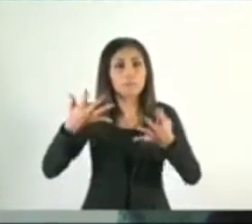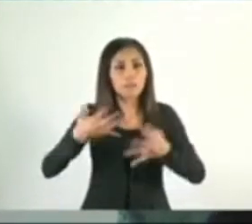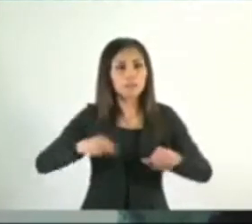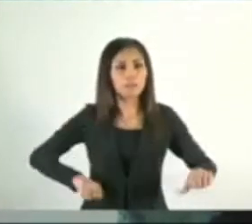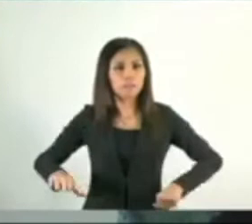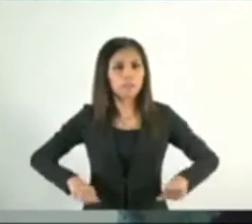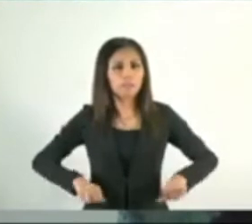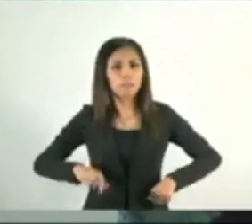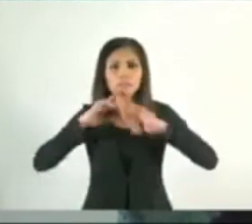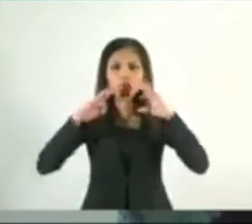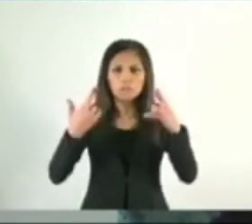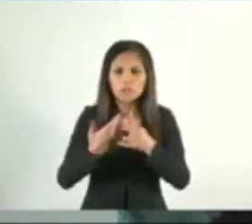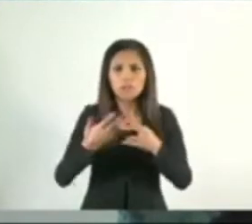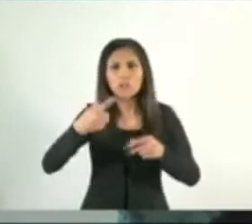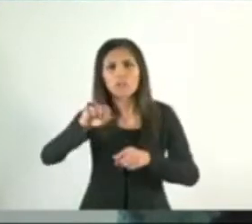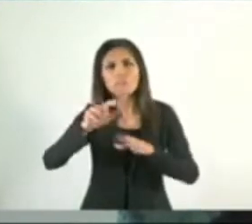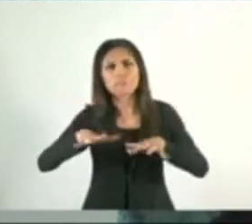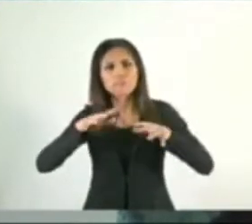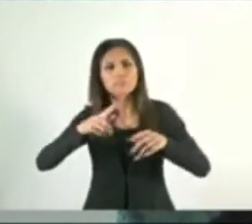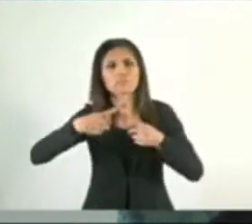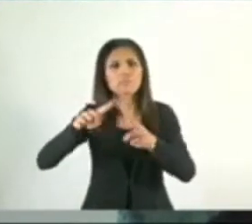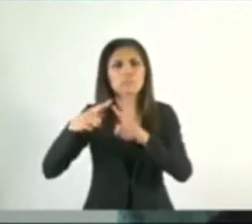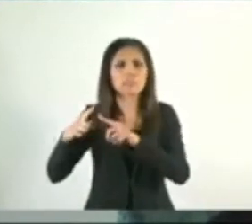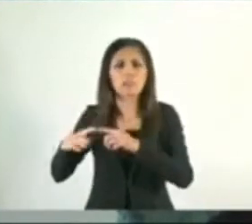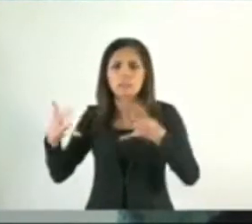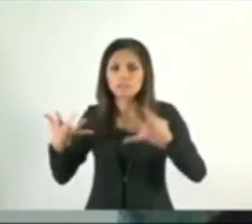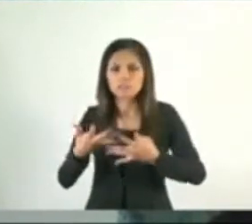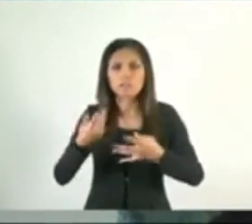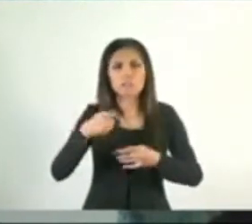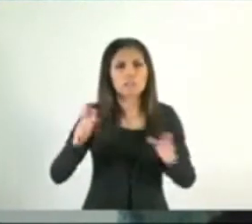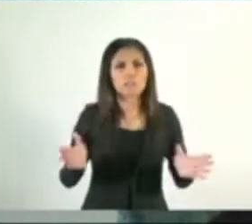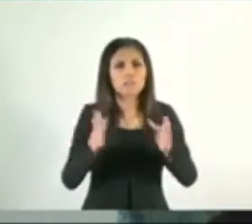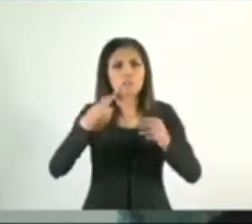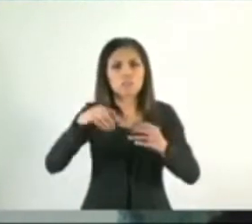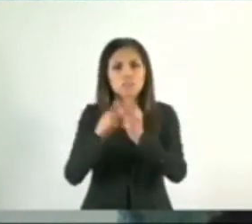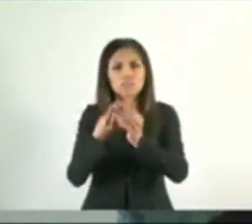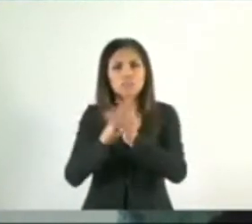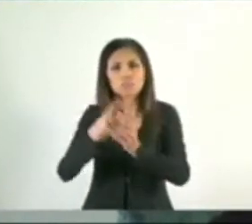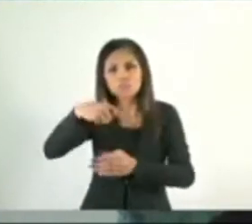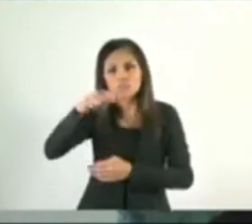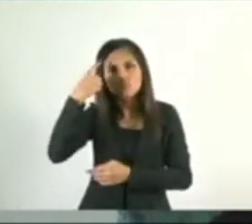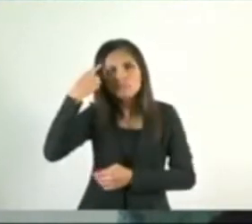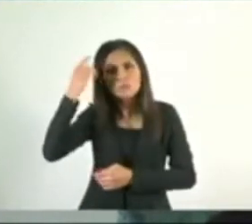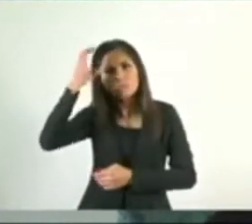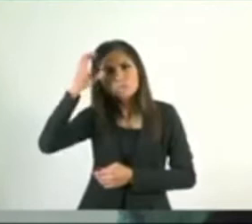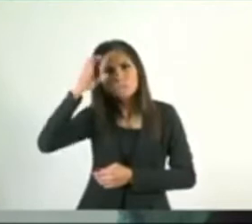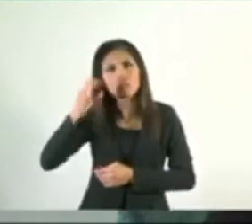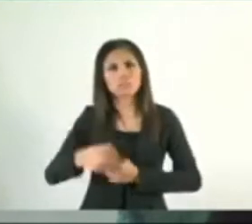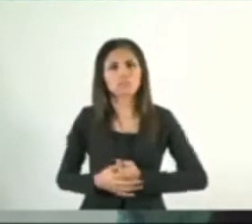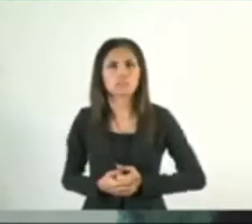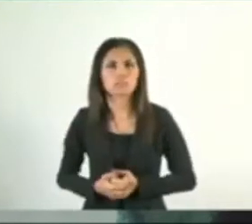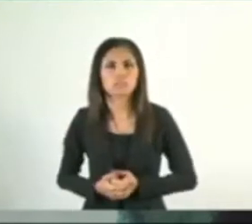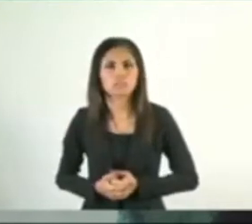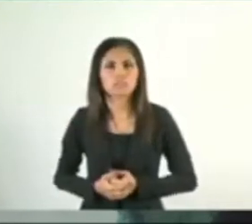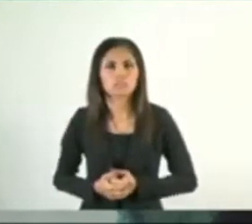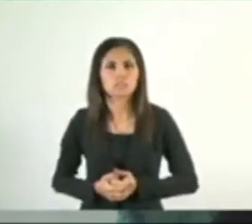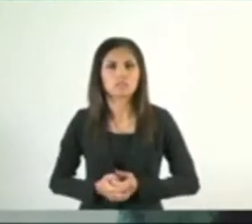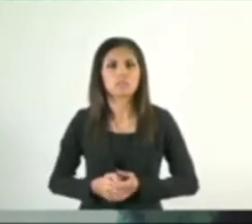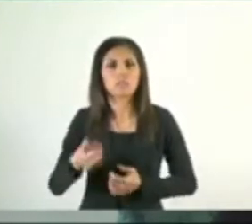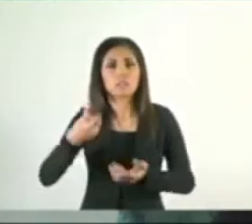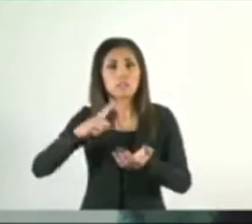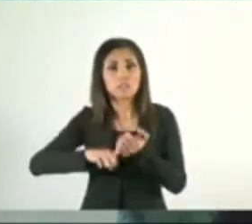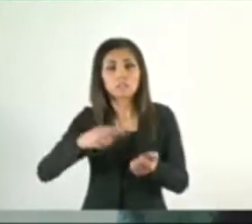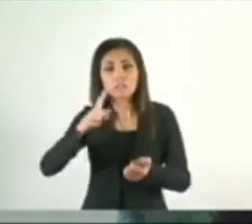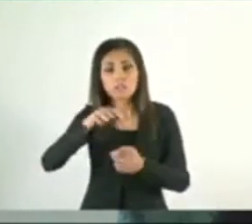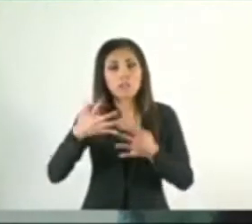través de reuniones, eventos institucionales, campañas de difusión y cursos de concientización. En ese sentido, se realizó una intensa labor